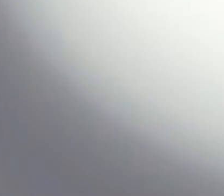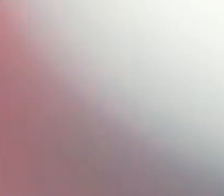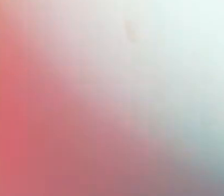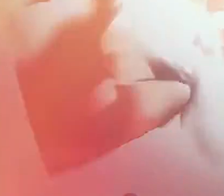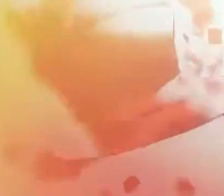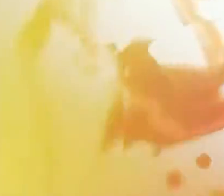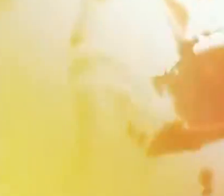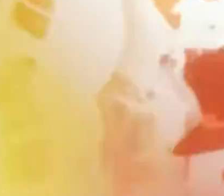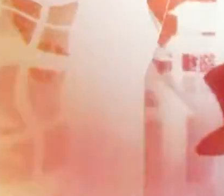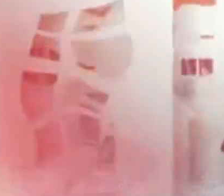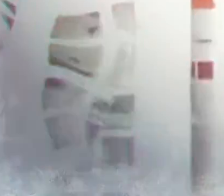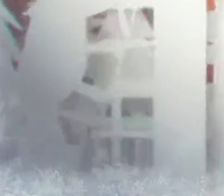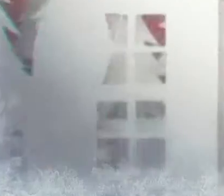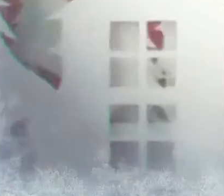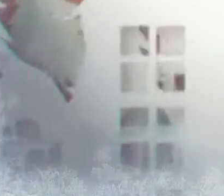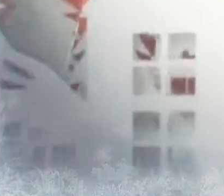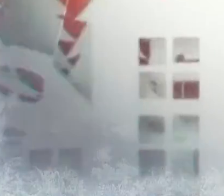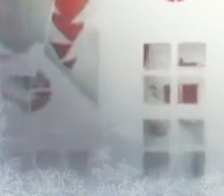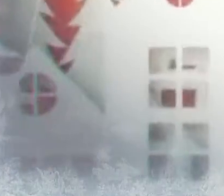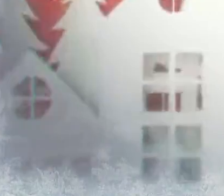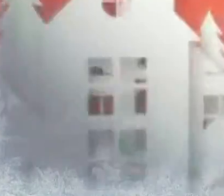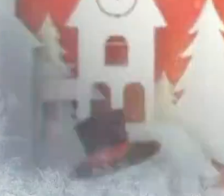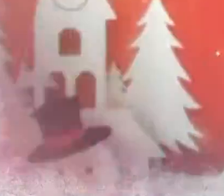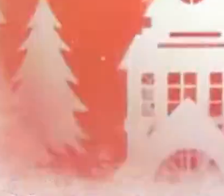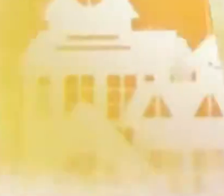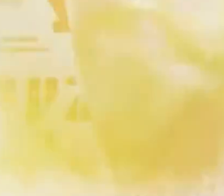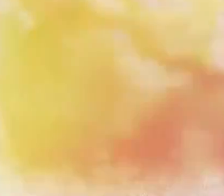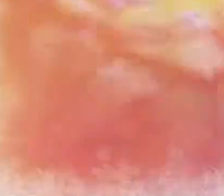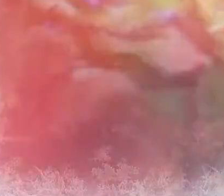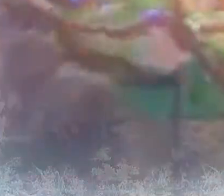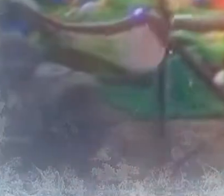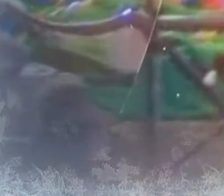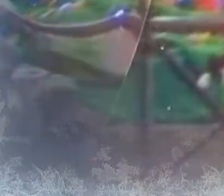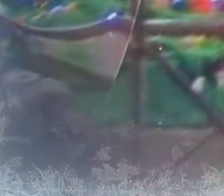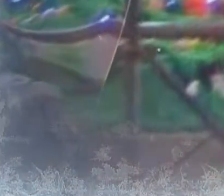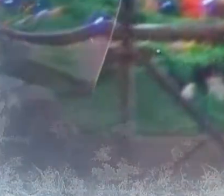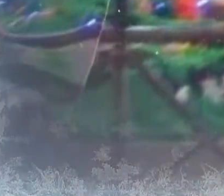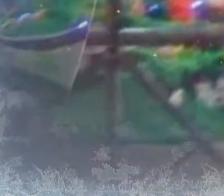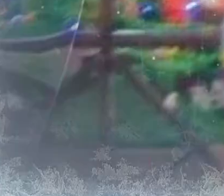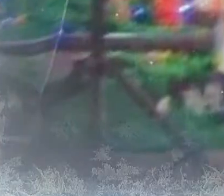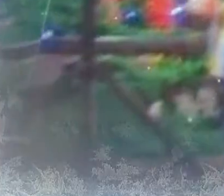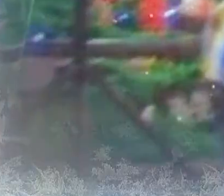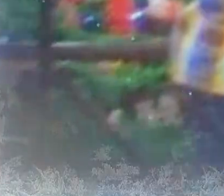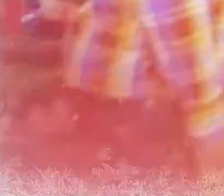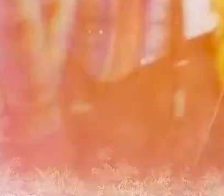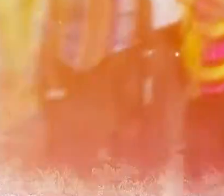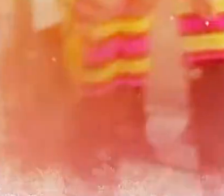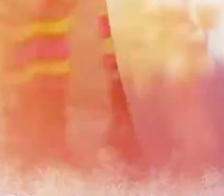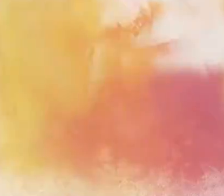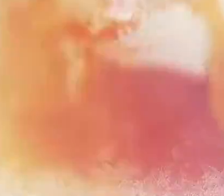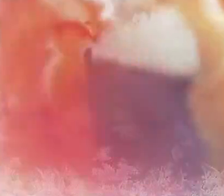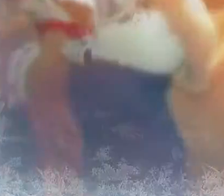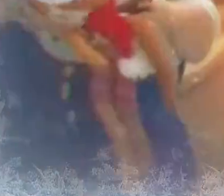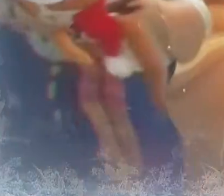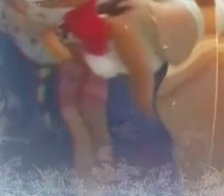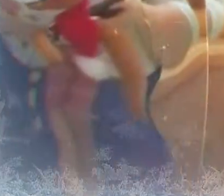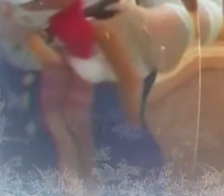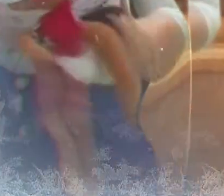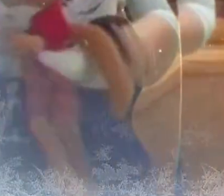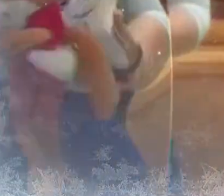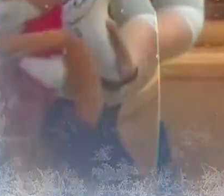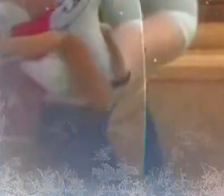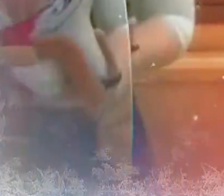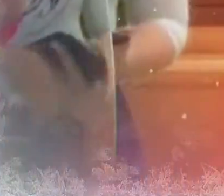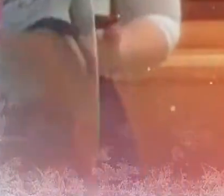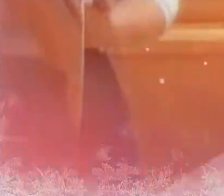Regresa Campanitas Navideñas, 21 años, y segundo concurso de música navideña y villancicos. Espéralo desde